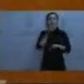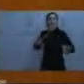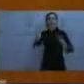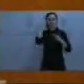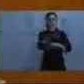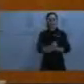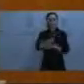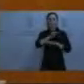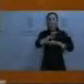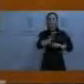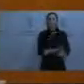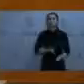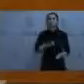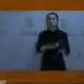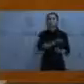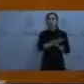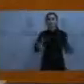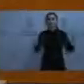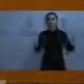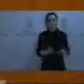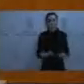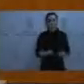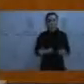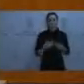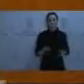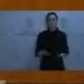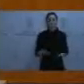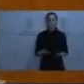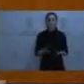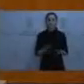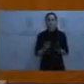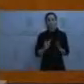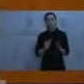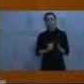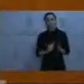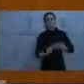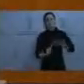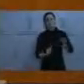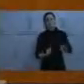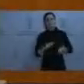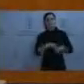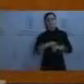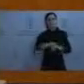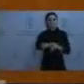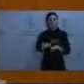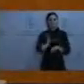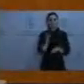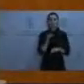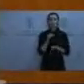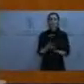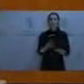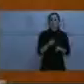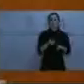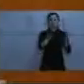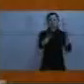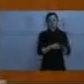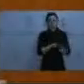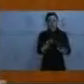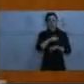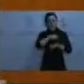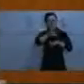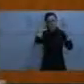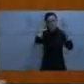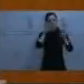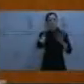actuaciones al precipicio. Estoy seguro que, corríjame, tendrá tiempo, que hasta usted estará sorprendida de que el diagnóstico